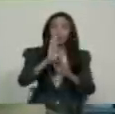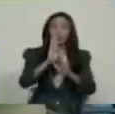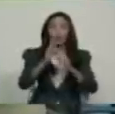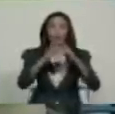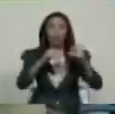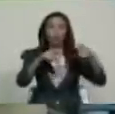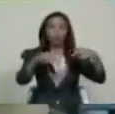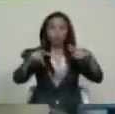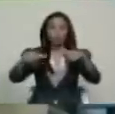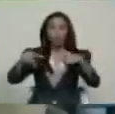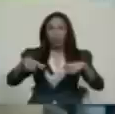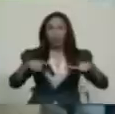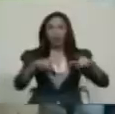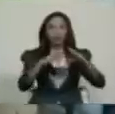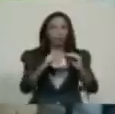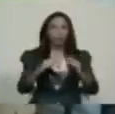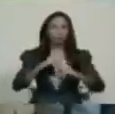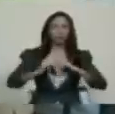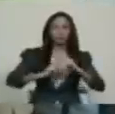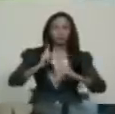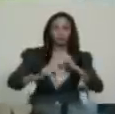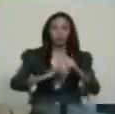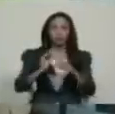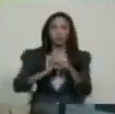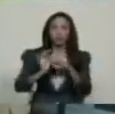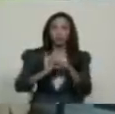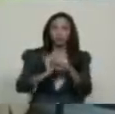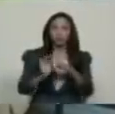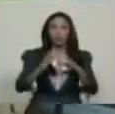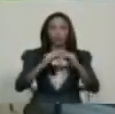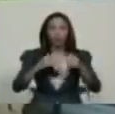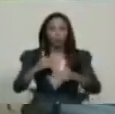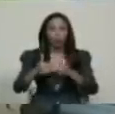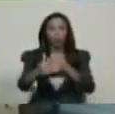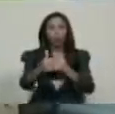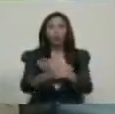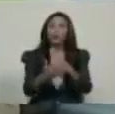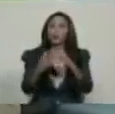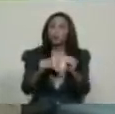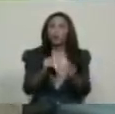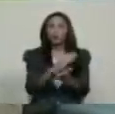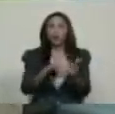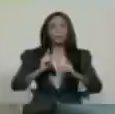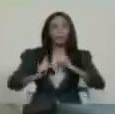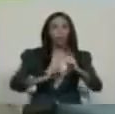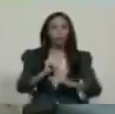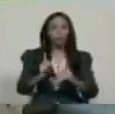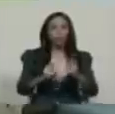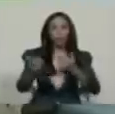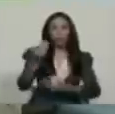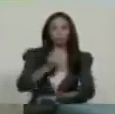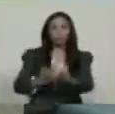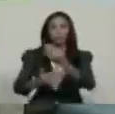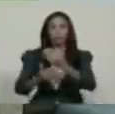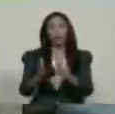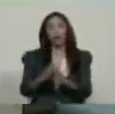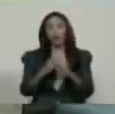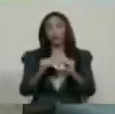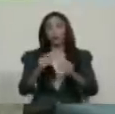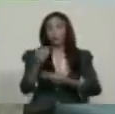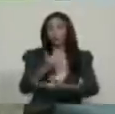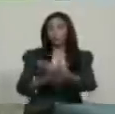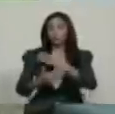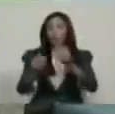para la producción de este mineral, y ese mineral será acopiado acá y pasará entonces a tener valor